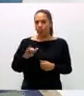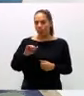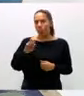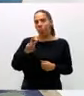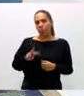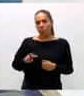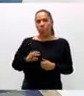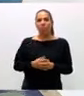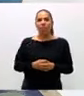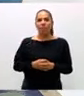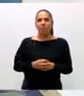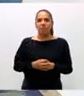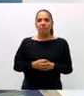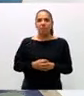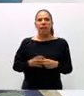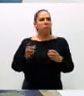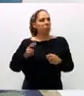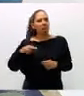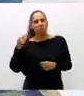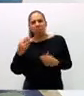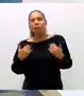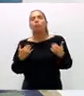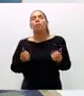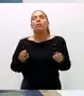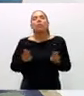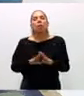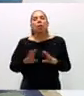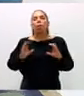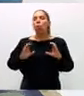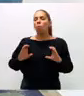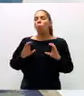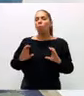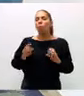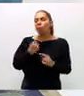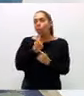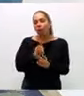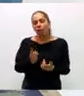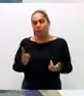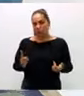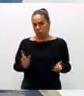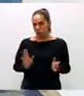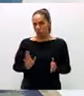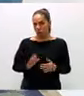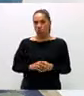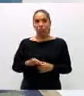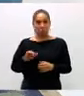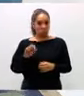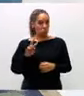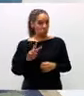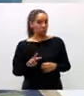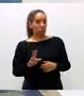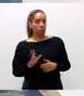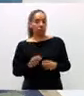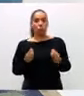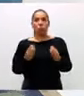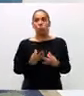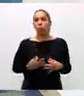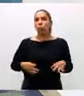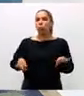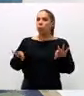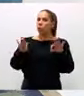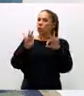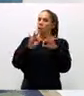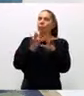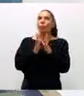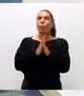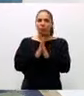que, salvaguarden la seguridad y el bienestar de las personas involucradas. Entonces, esto es una